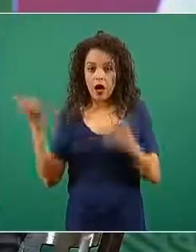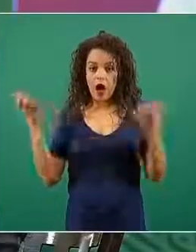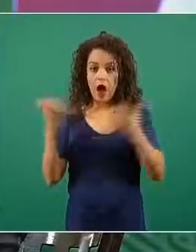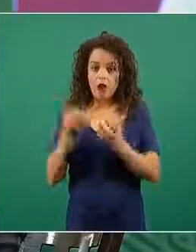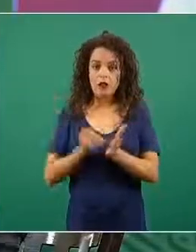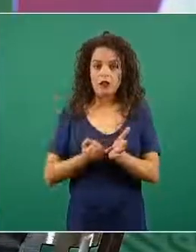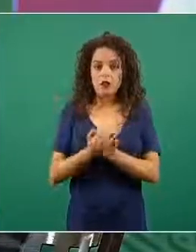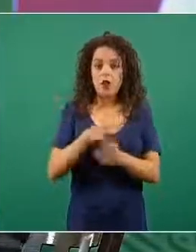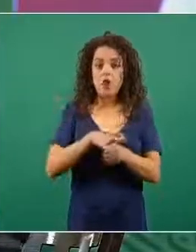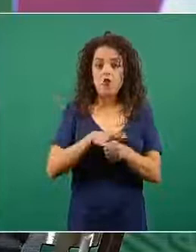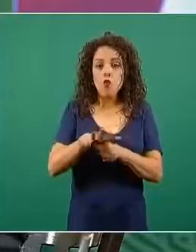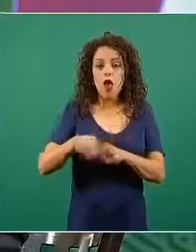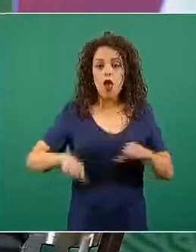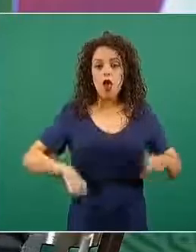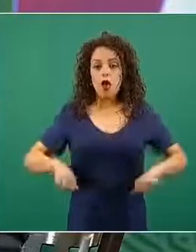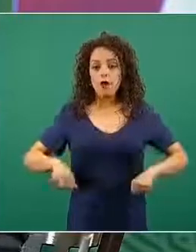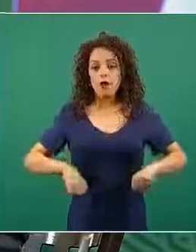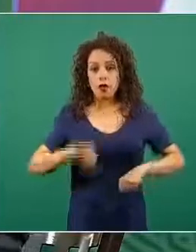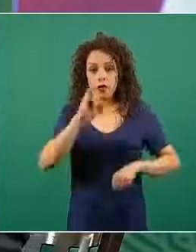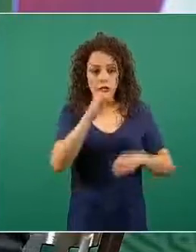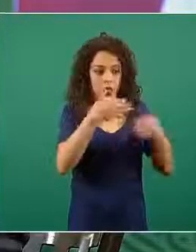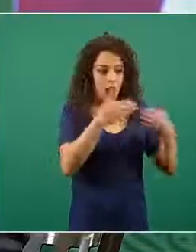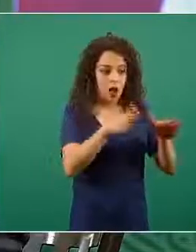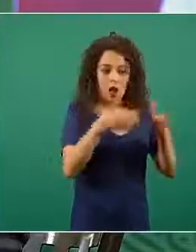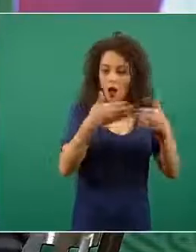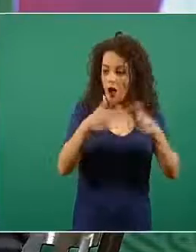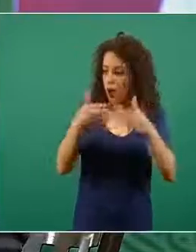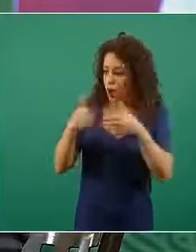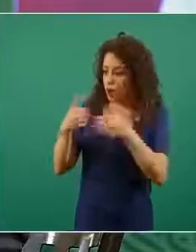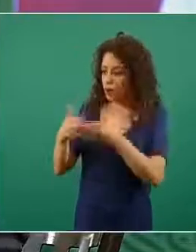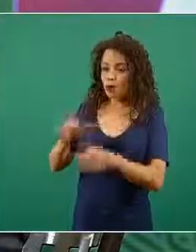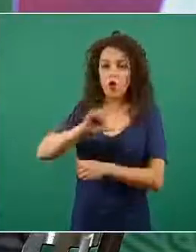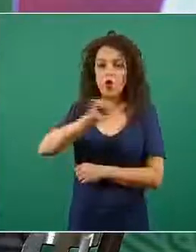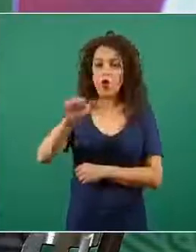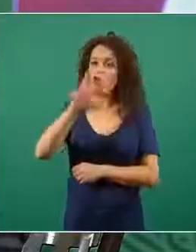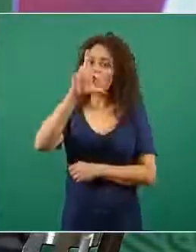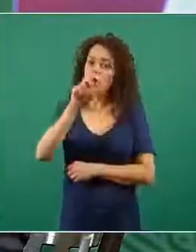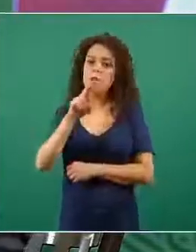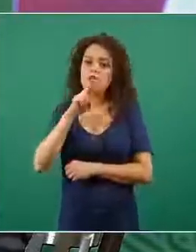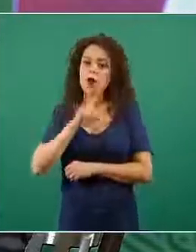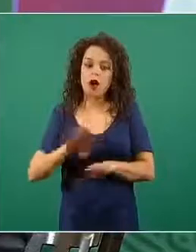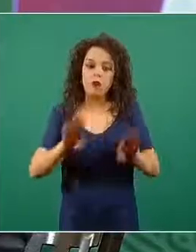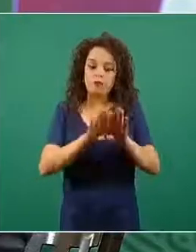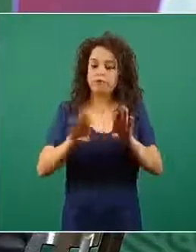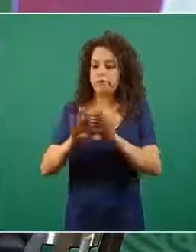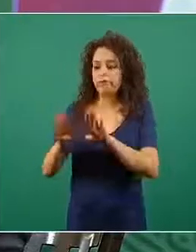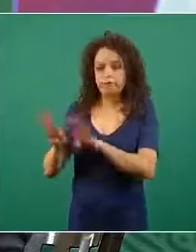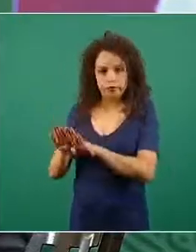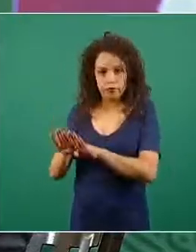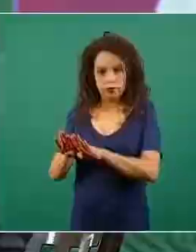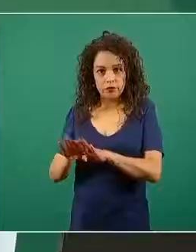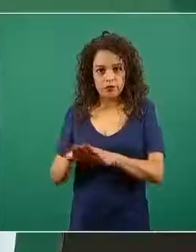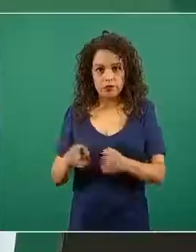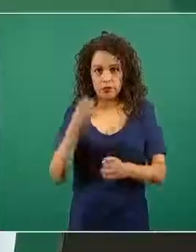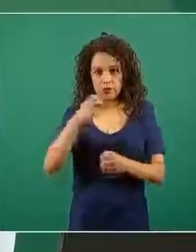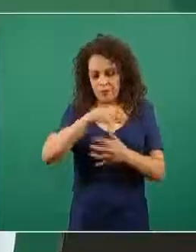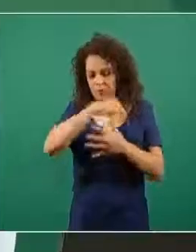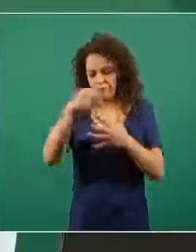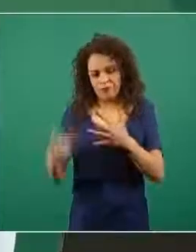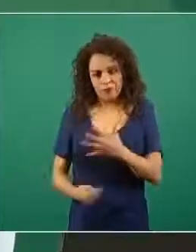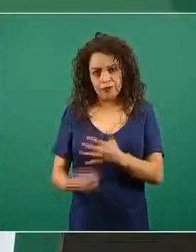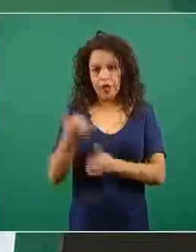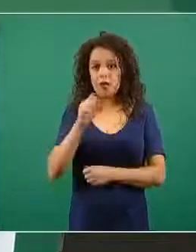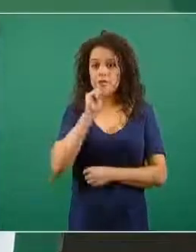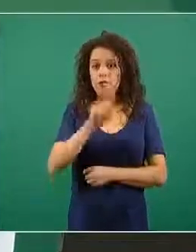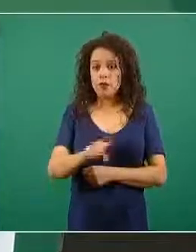qué actividades abrir y qué actividades limitar, con qué limitación, etcétera, también